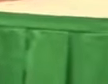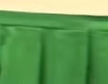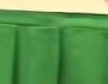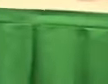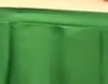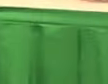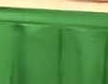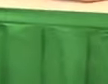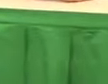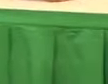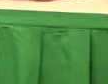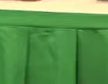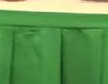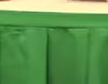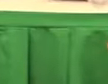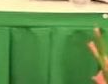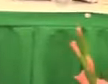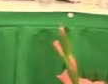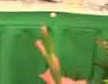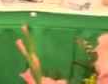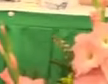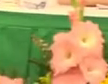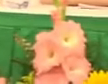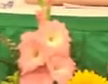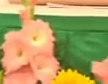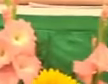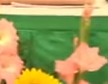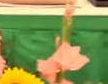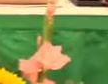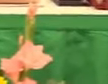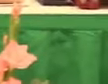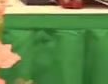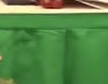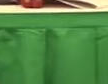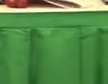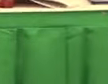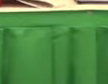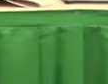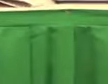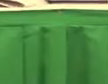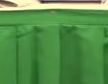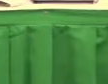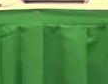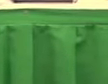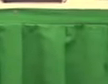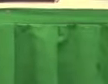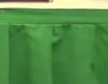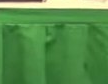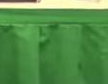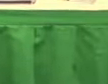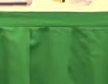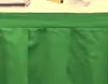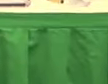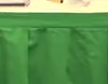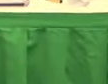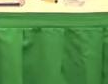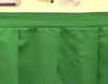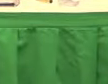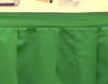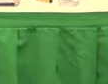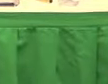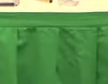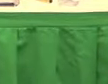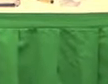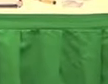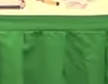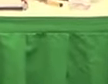Giovanni, muy buenos días para todos. Un cordial saludo de parte de nuestro gobernador, el ingeniero Salomón Sanabria. Un saludo muy especial a quienes